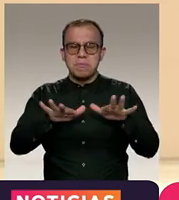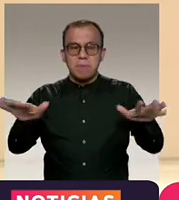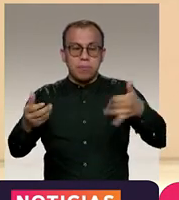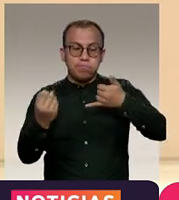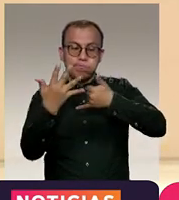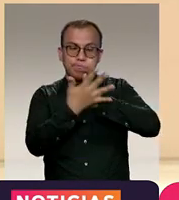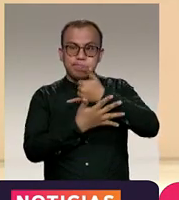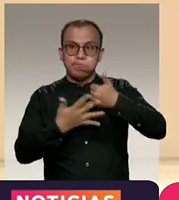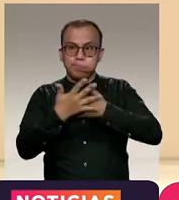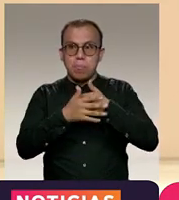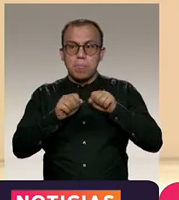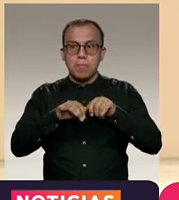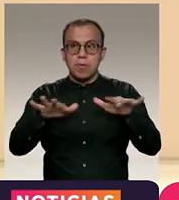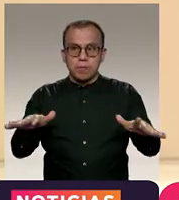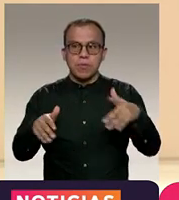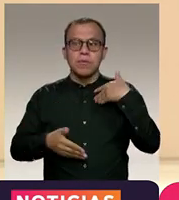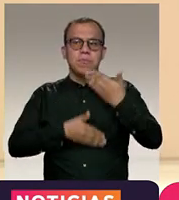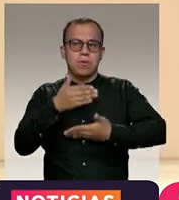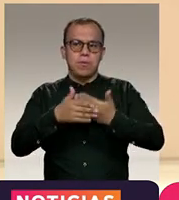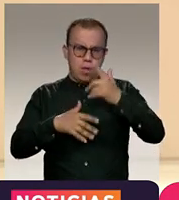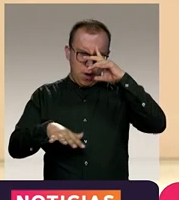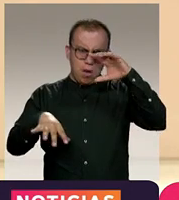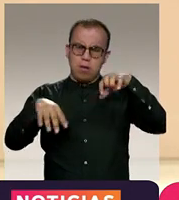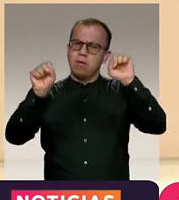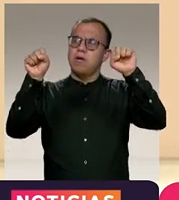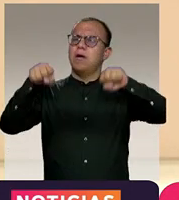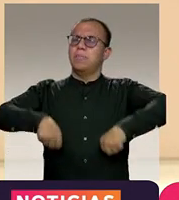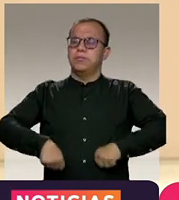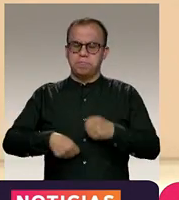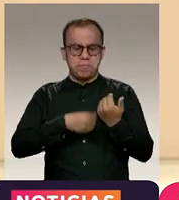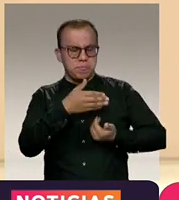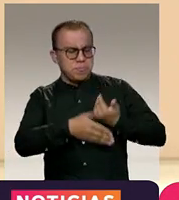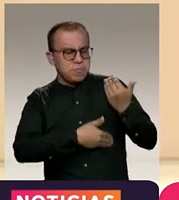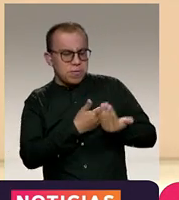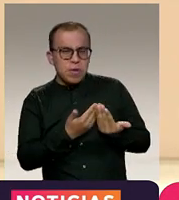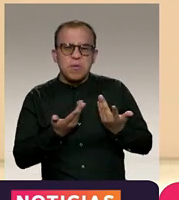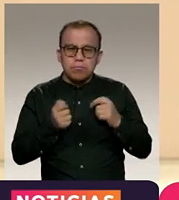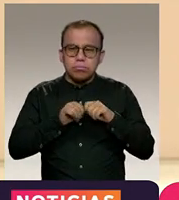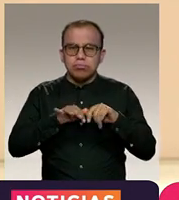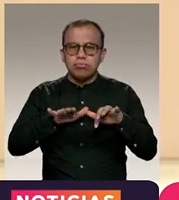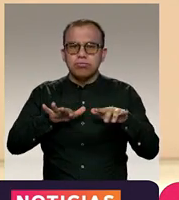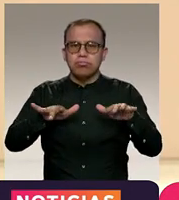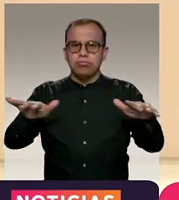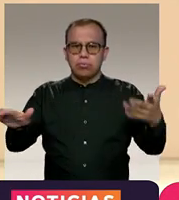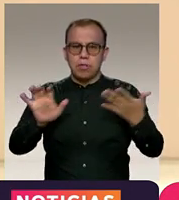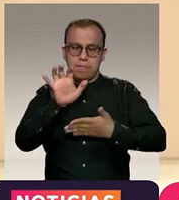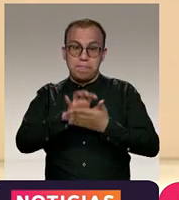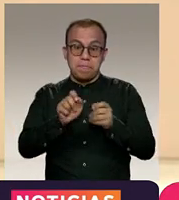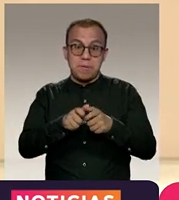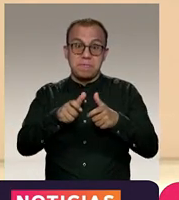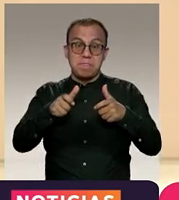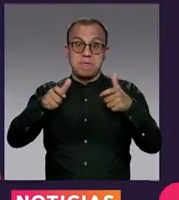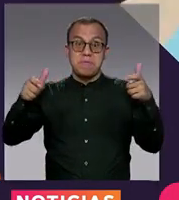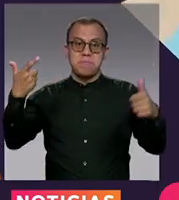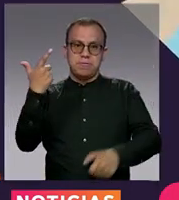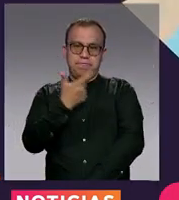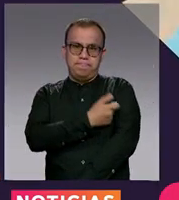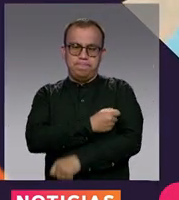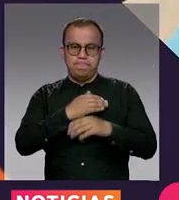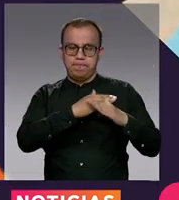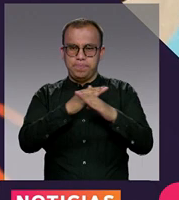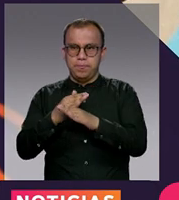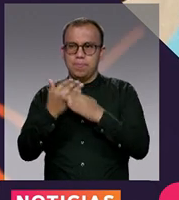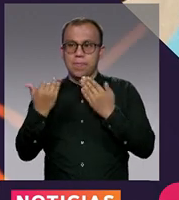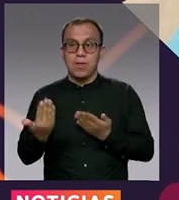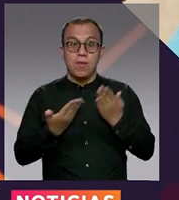generando capacidades para para poder rápidamente pasar a números más amplios de vacunación por cuenta de